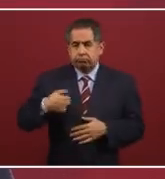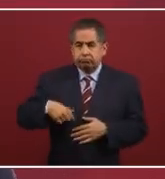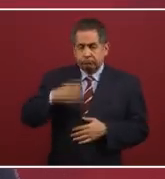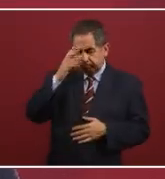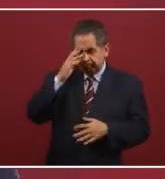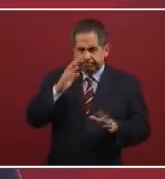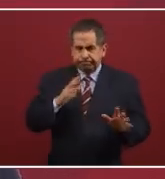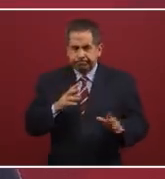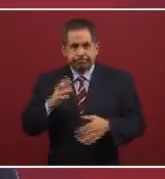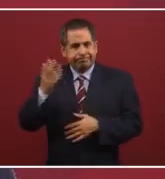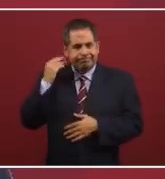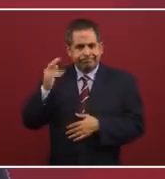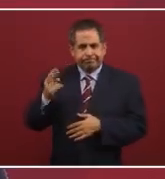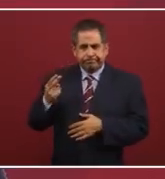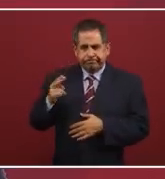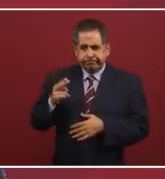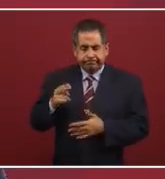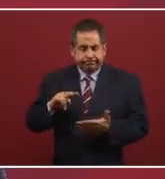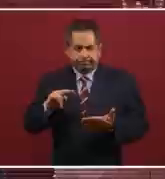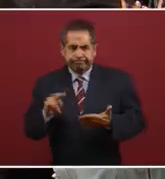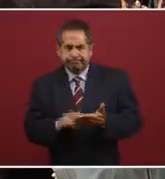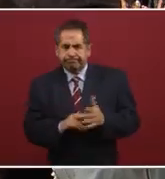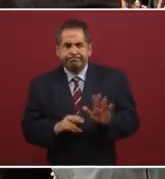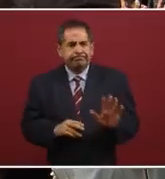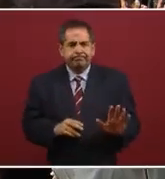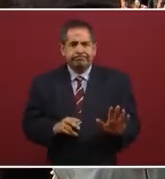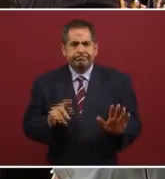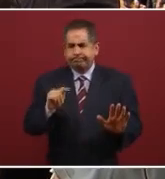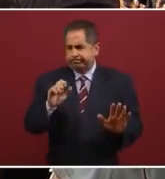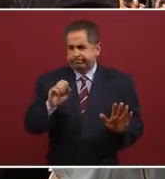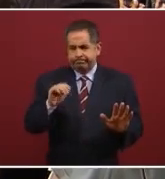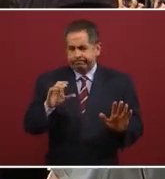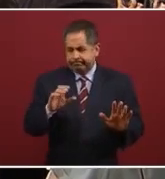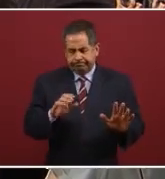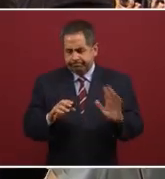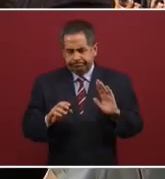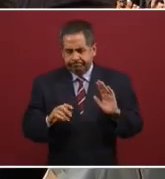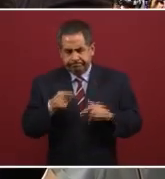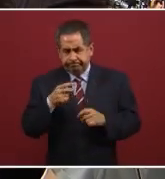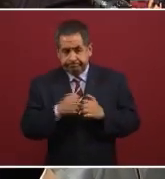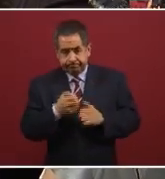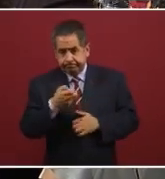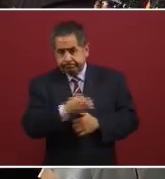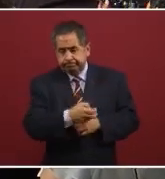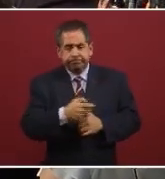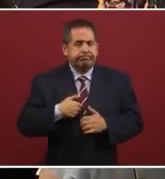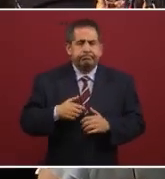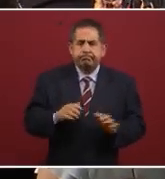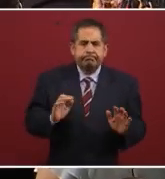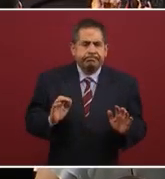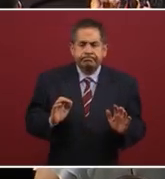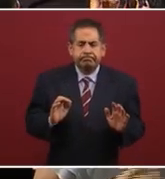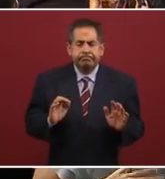firmar allá en noviembre el tratado, el borrador del tratado sin